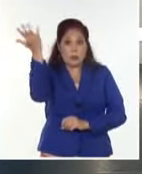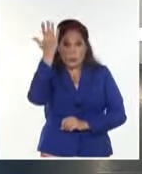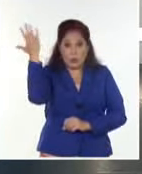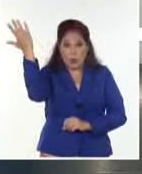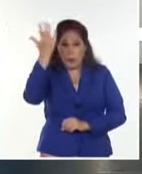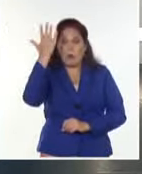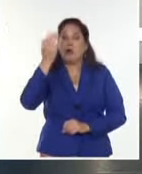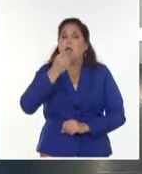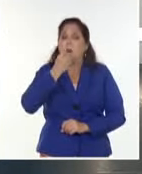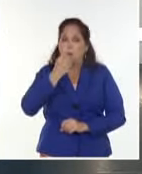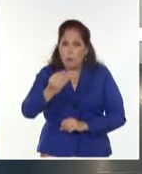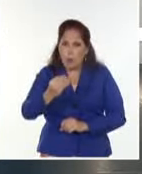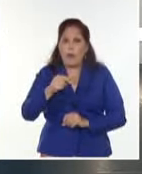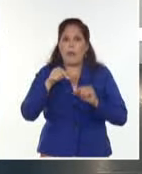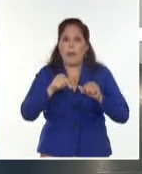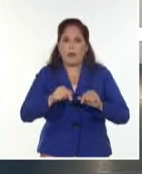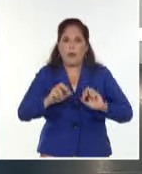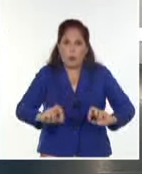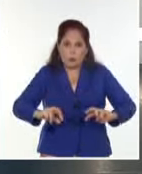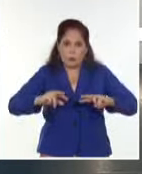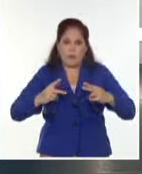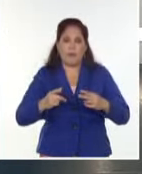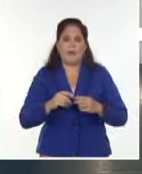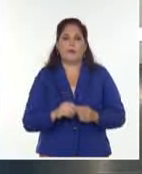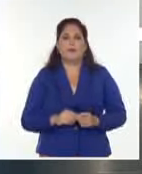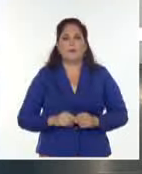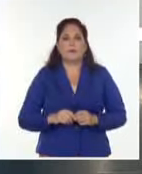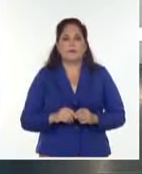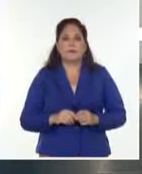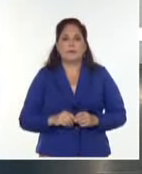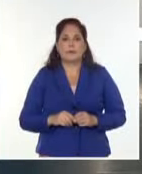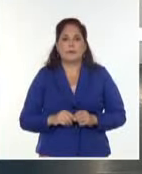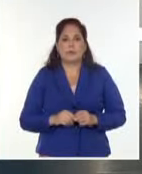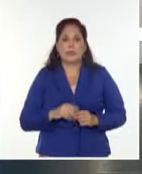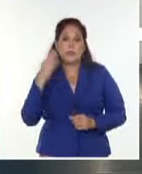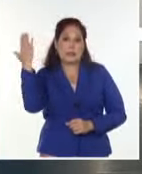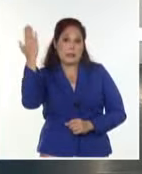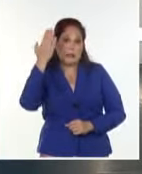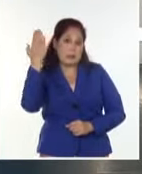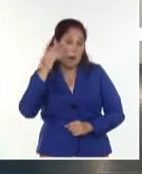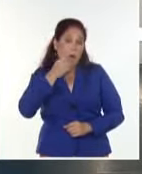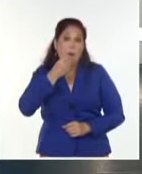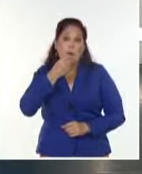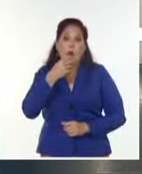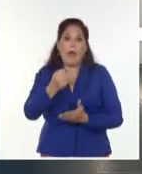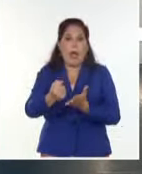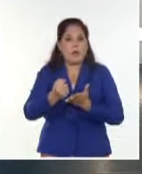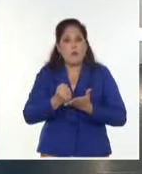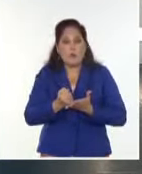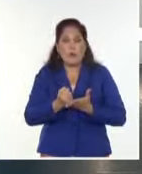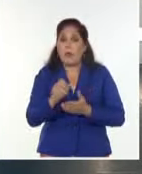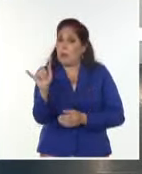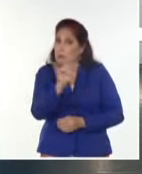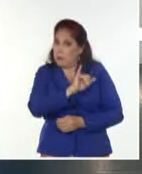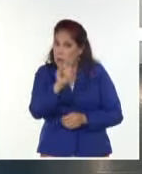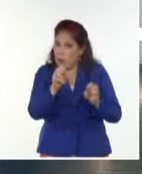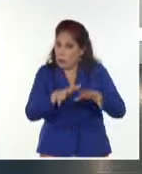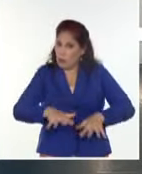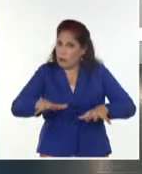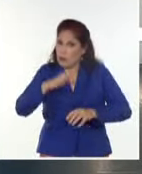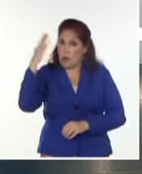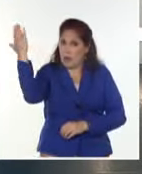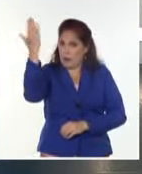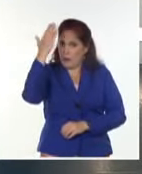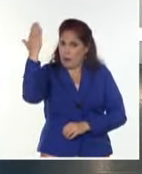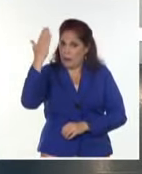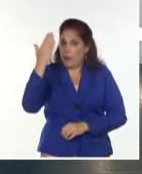muy favorables, en este caso, para el desarrollo también de los ciclones tropicales, porque va a permitir un mejor acople de las condiciones atmosféricas desde la